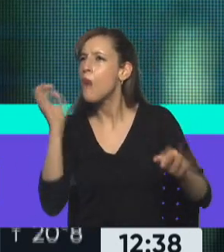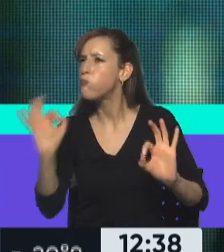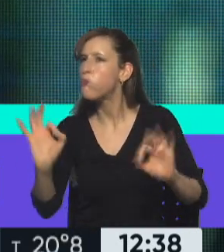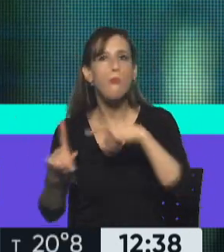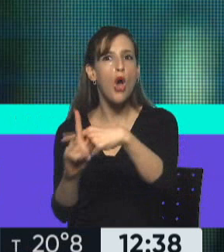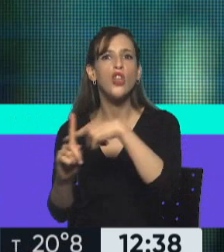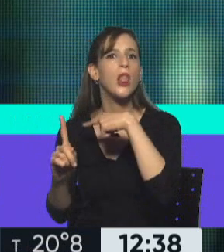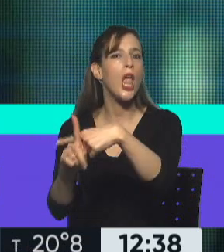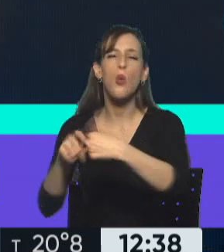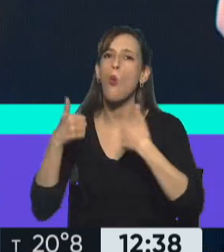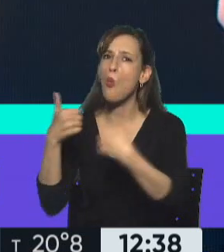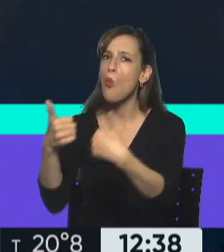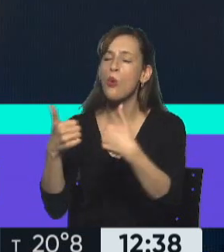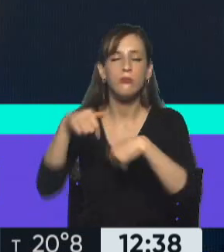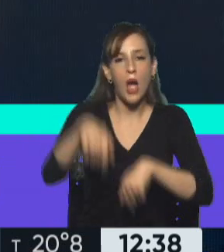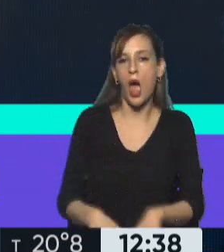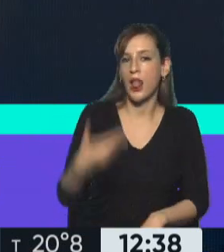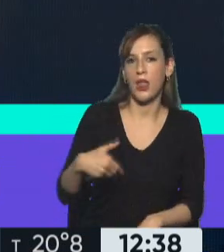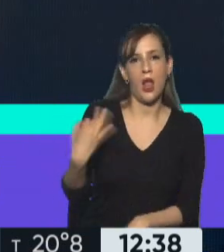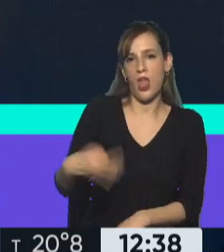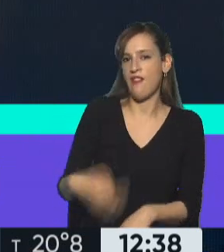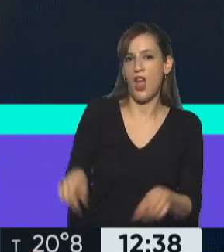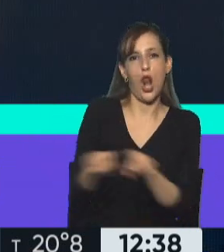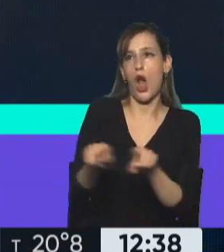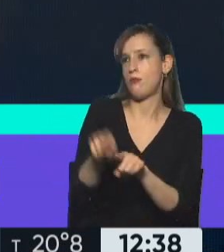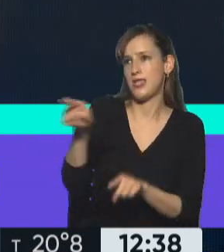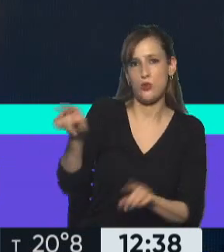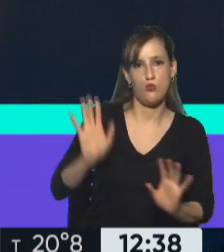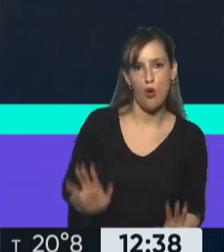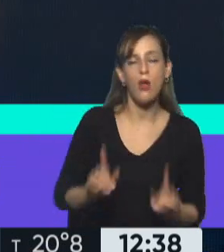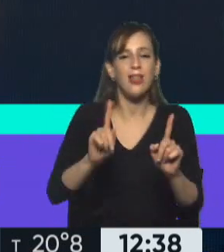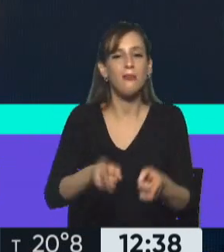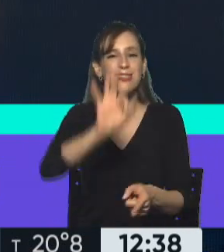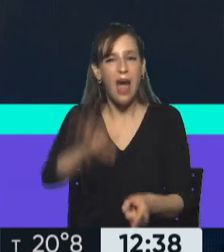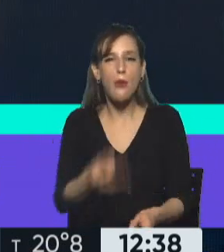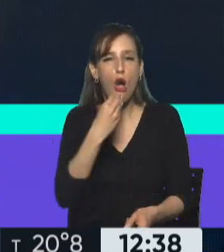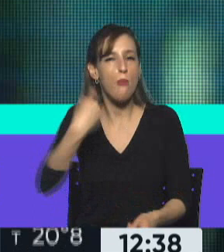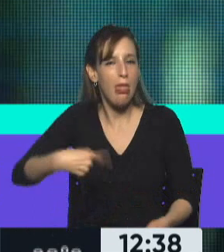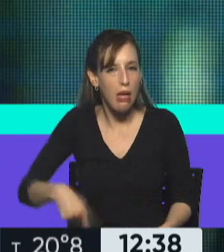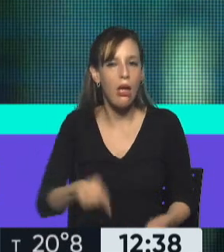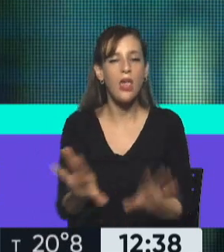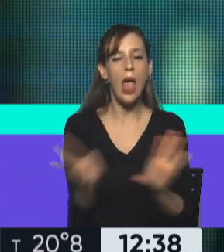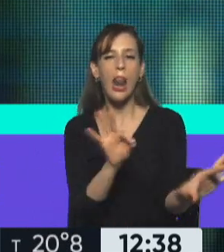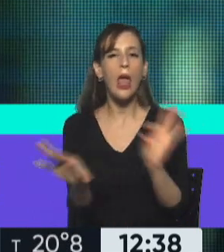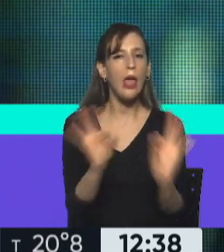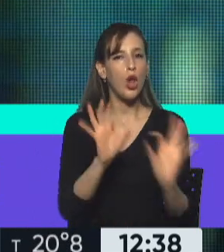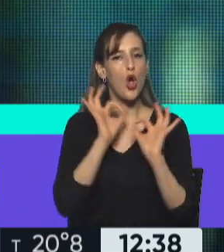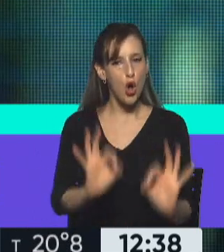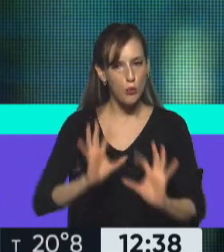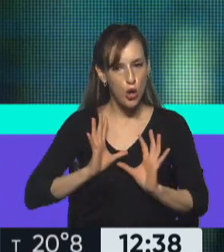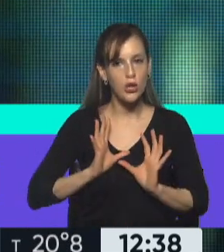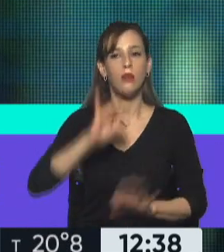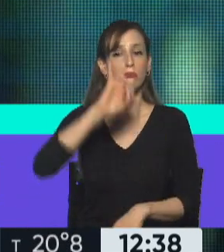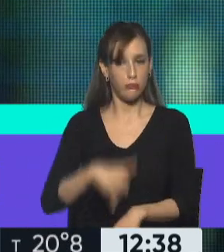beneficiosos y saber básicamente qué comemos o que no debemos comer o poder elegir no también poder elegir con una